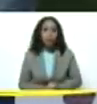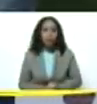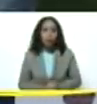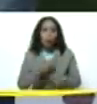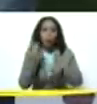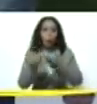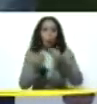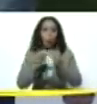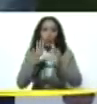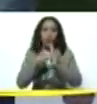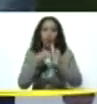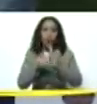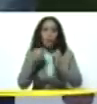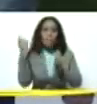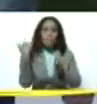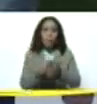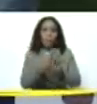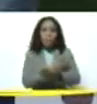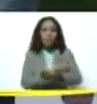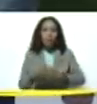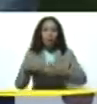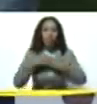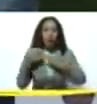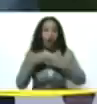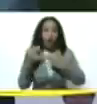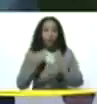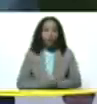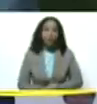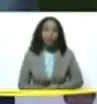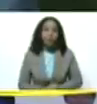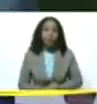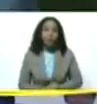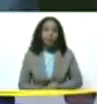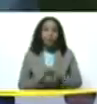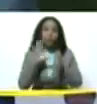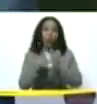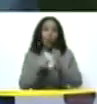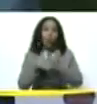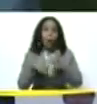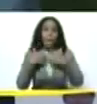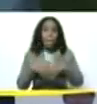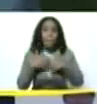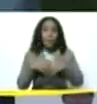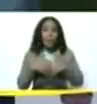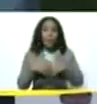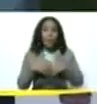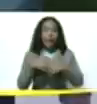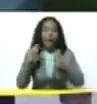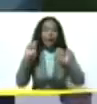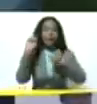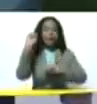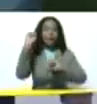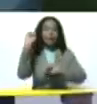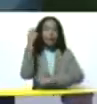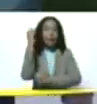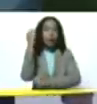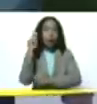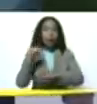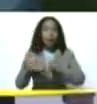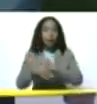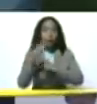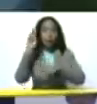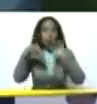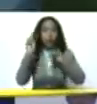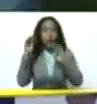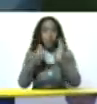cómo nos han robado miles de millones de dólares. Nos robaron la empresa Citgo, valorada en más de 12 mil millones de